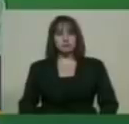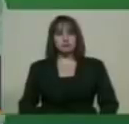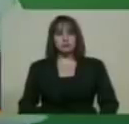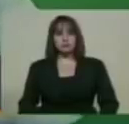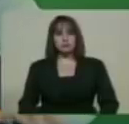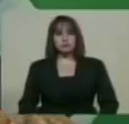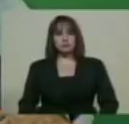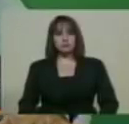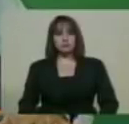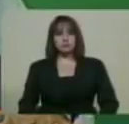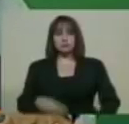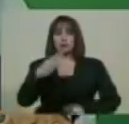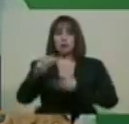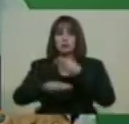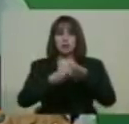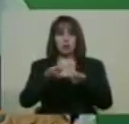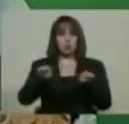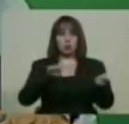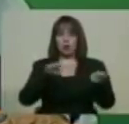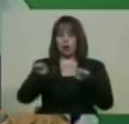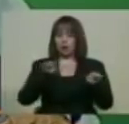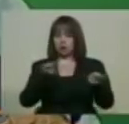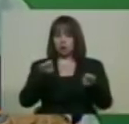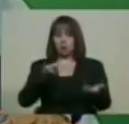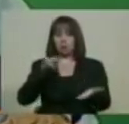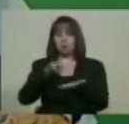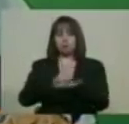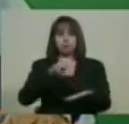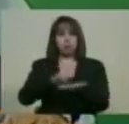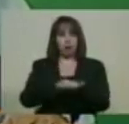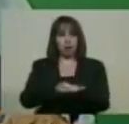que se haga un ajuste sustantivo,